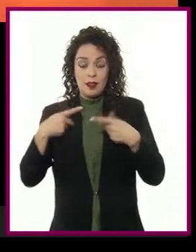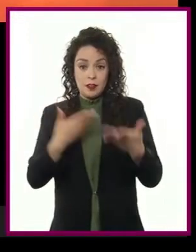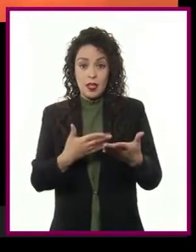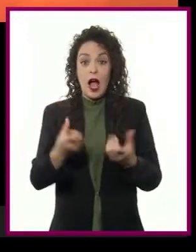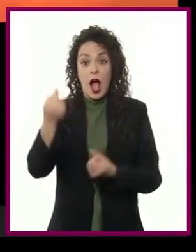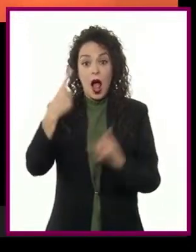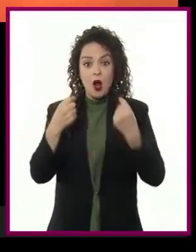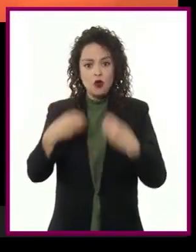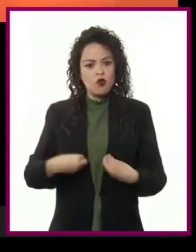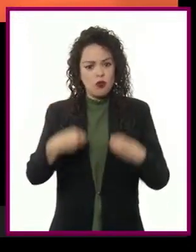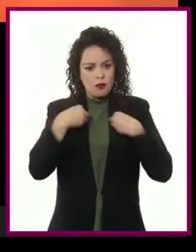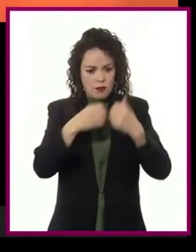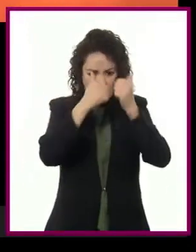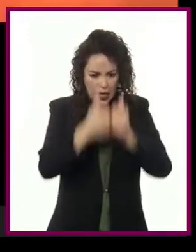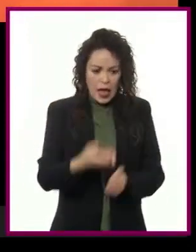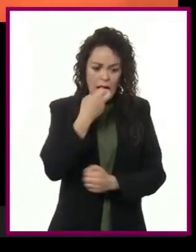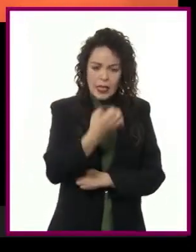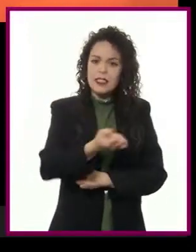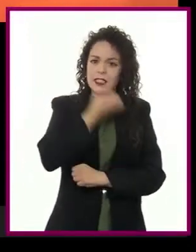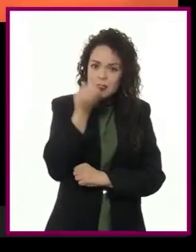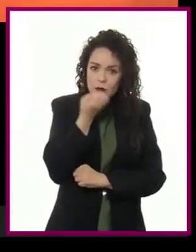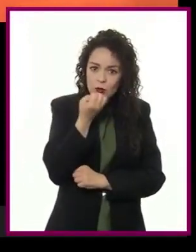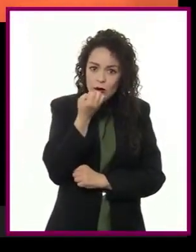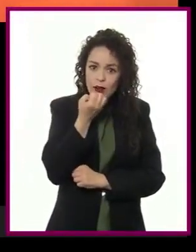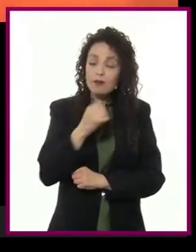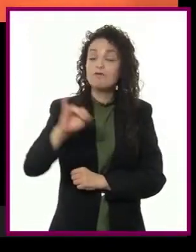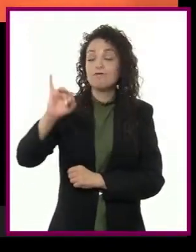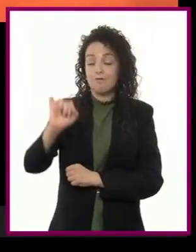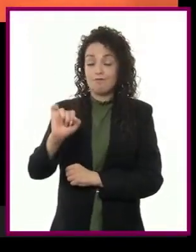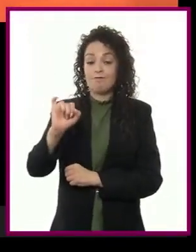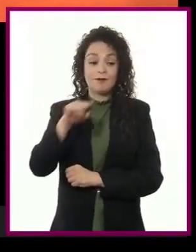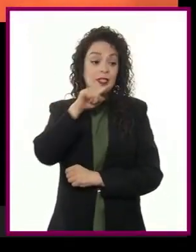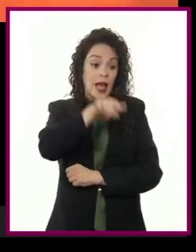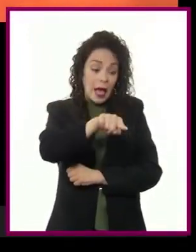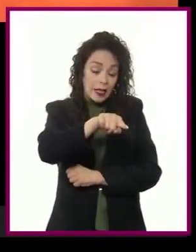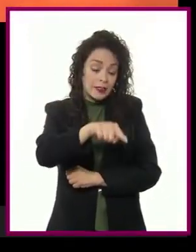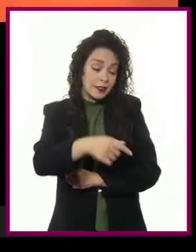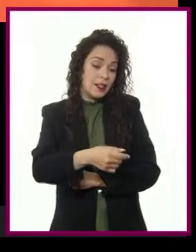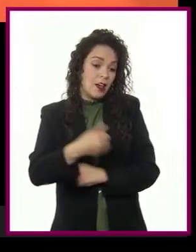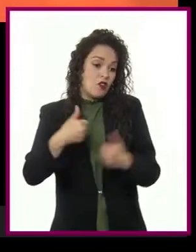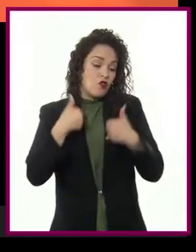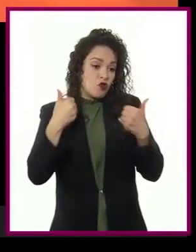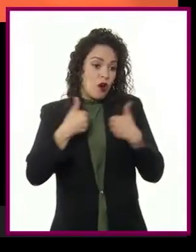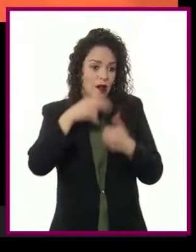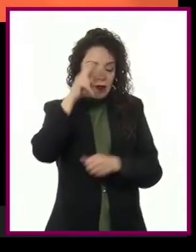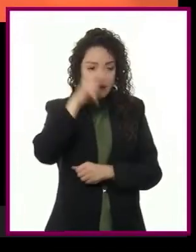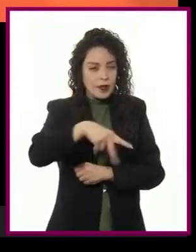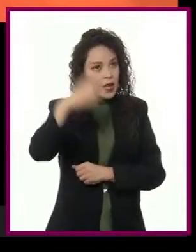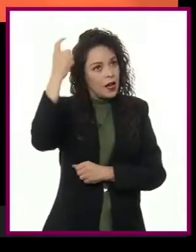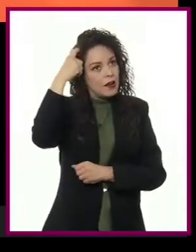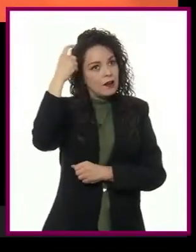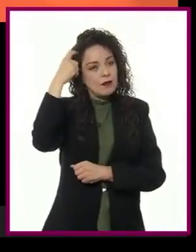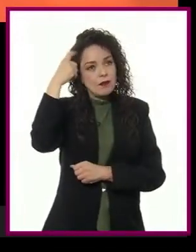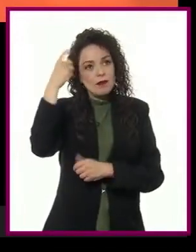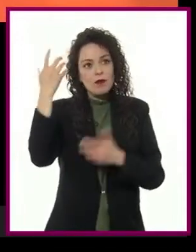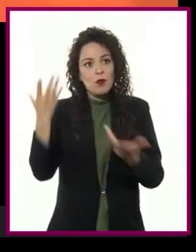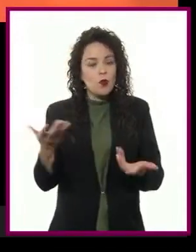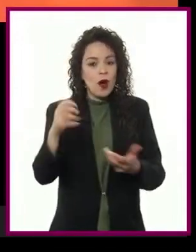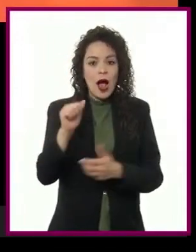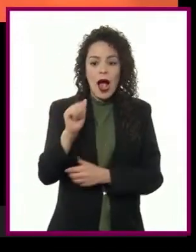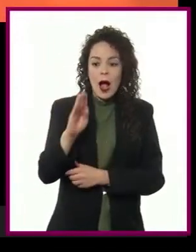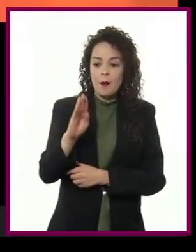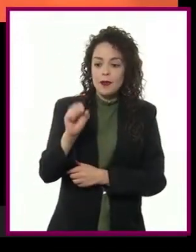la misma escuela. Estos eran jóvenes dotados para el pensamiento abstracto y